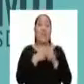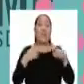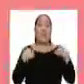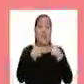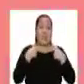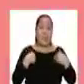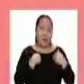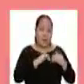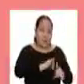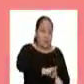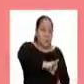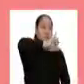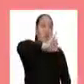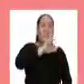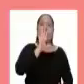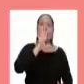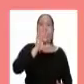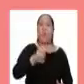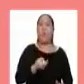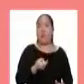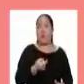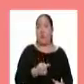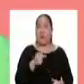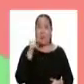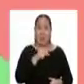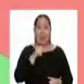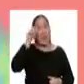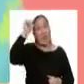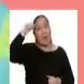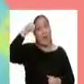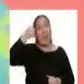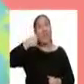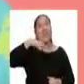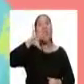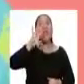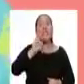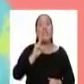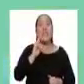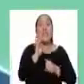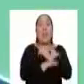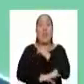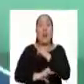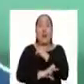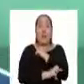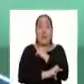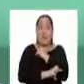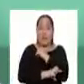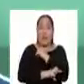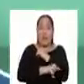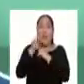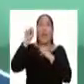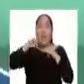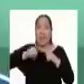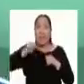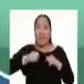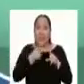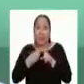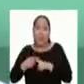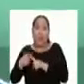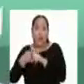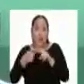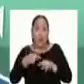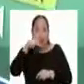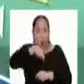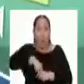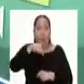altura. Recuerda que el Perú es uno de los 17 países megadiversos del mundo y esta riqueza se manifiesta en la